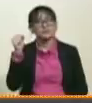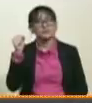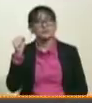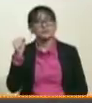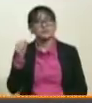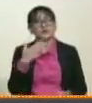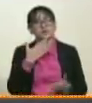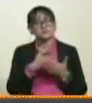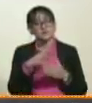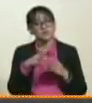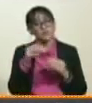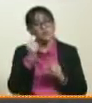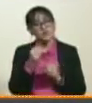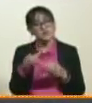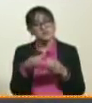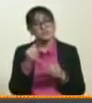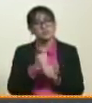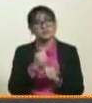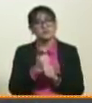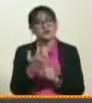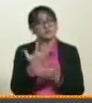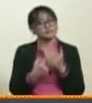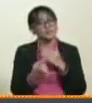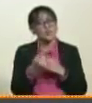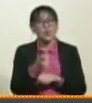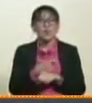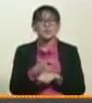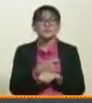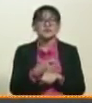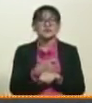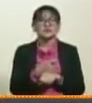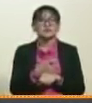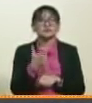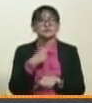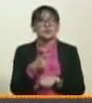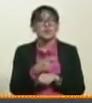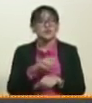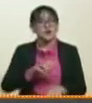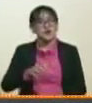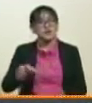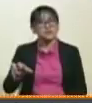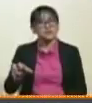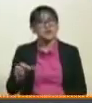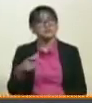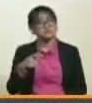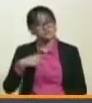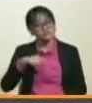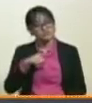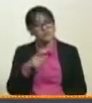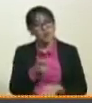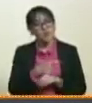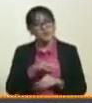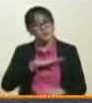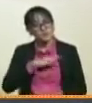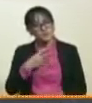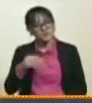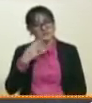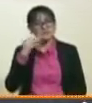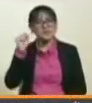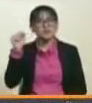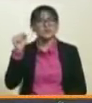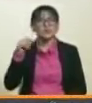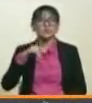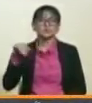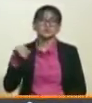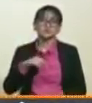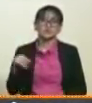el equipo de trabajo que estamos trabajando un solo gobierno y ahora resaltó ahorita nosotros no somos el gobierno regional no somos el gobierno al presidente nicolás maduro en el estado